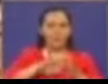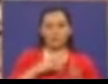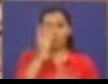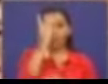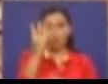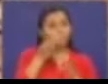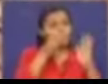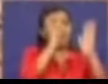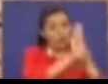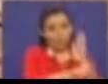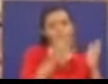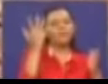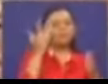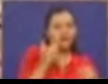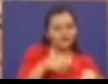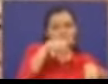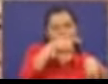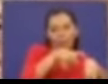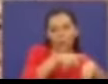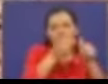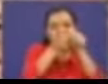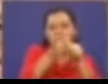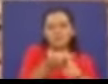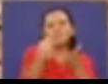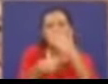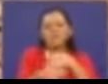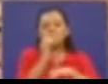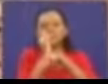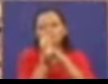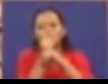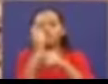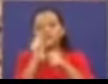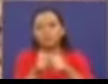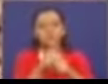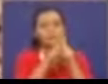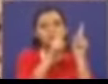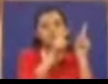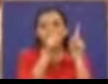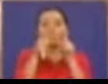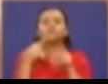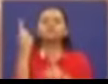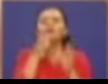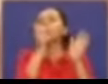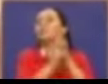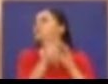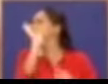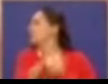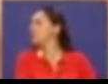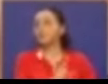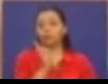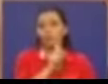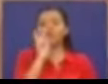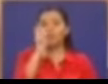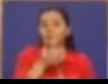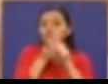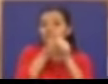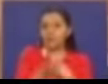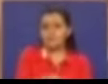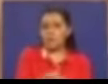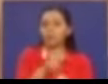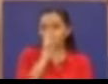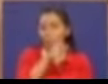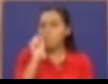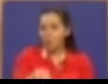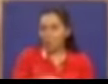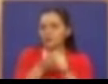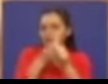mirar qué tratamiento le ha dado cada institución a su alerta. O sea, no solo puede denunciar, sino hacer seguimiento de